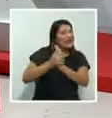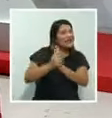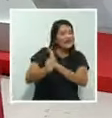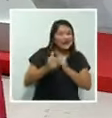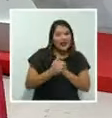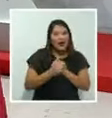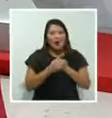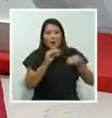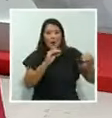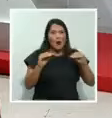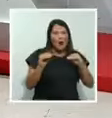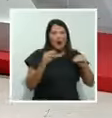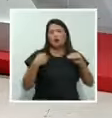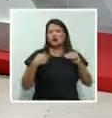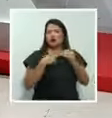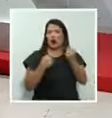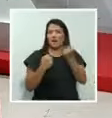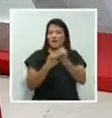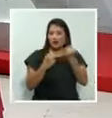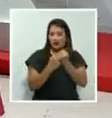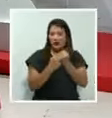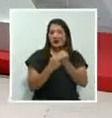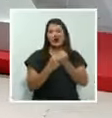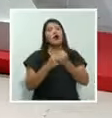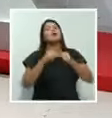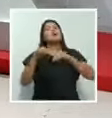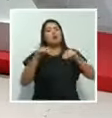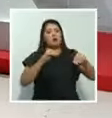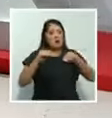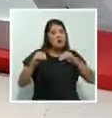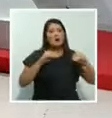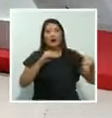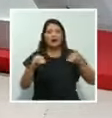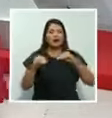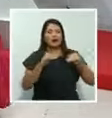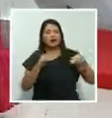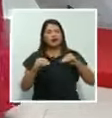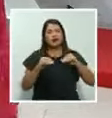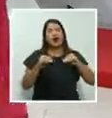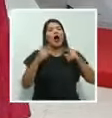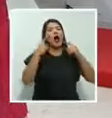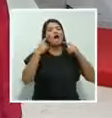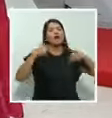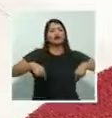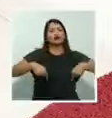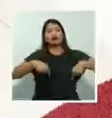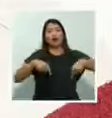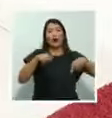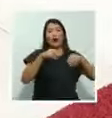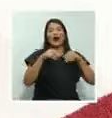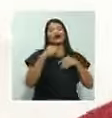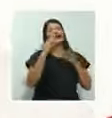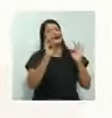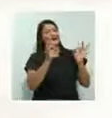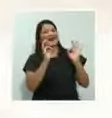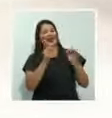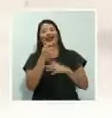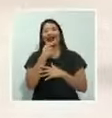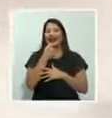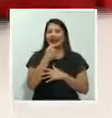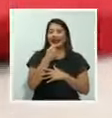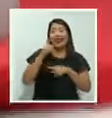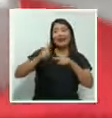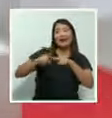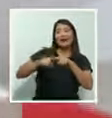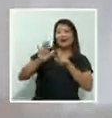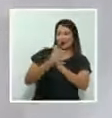Un poquito de movimiento. Nosotros lo vamos a apoyar. Un poquito de movimiento. Ahí, eso, muy bien. A ver la cintura. Vamos a apoyar, a ver la cintura. Pero todo depende de su